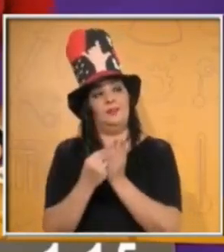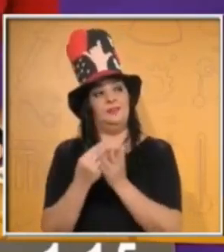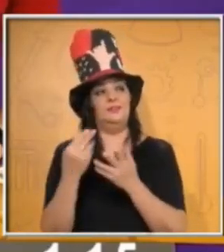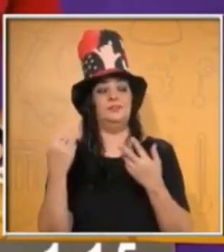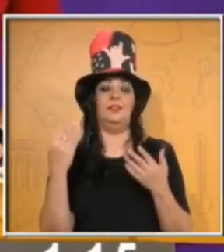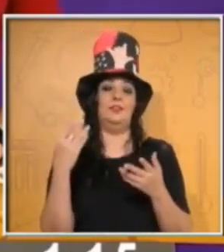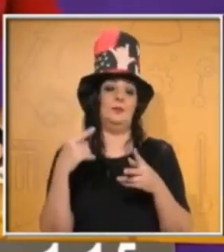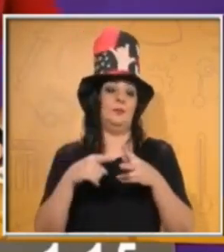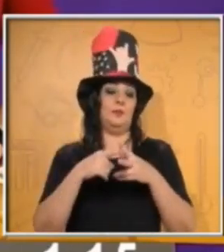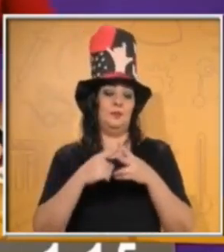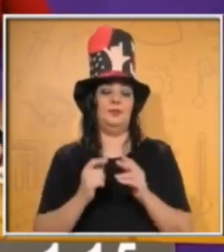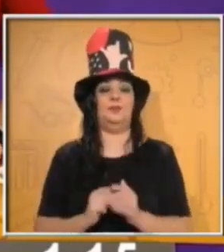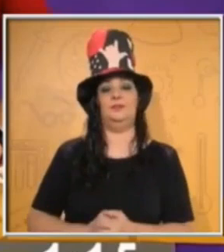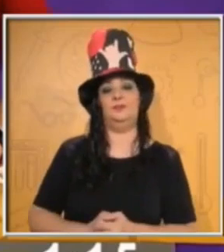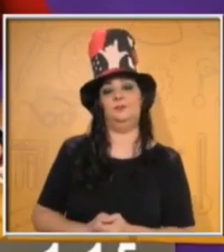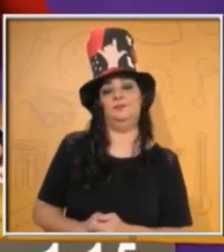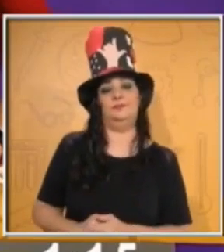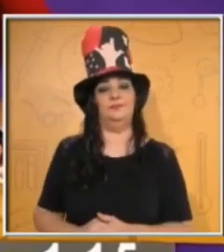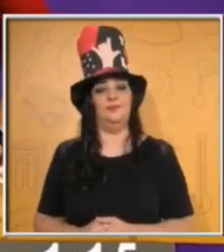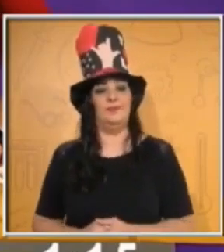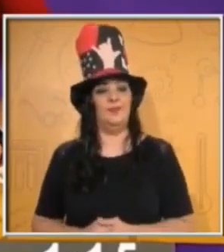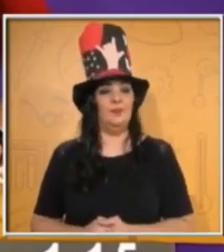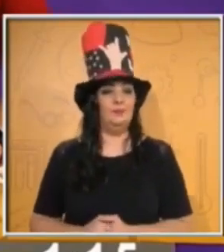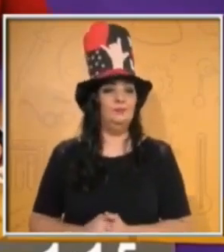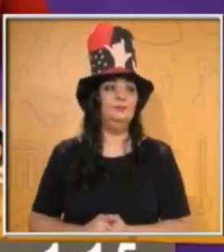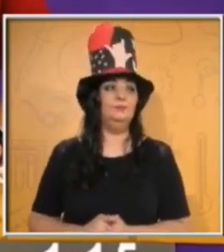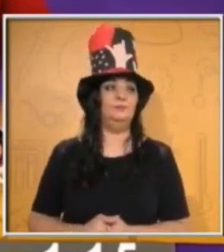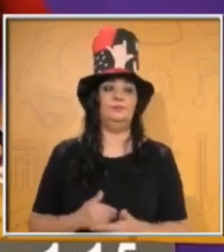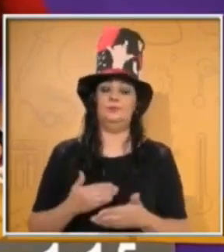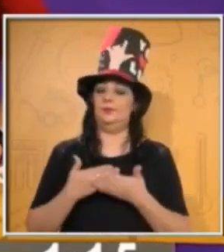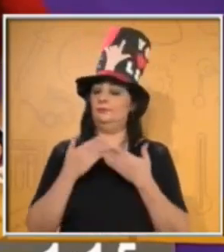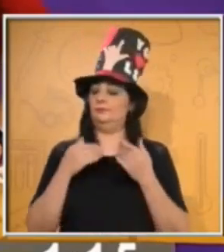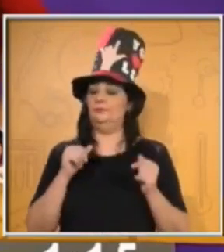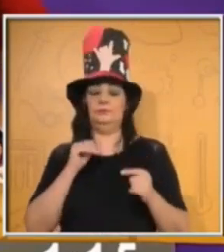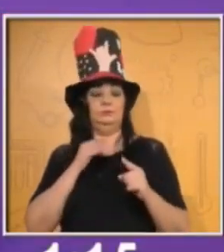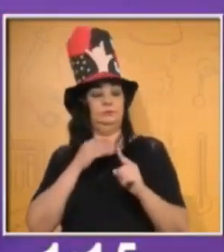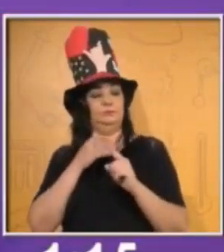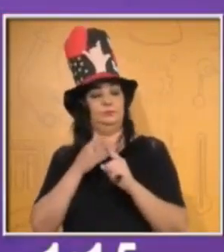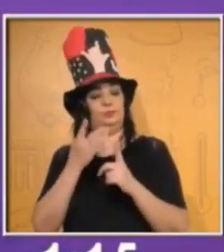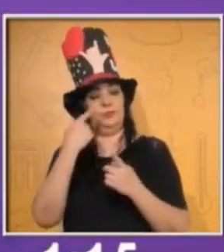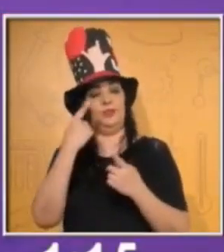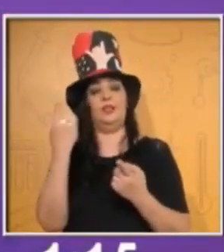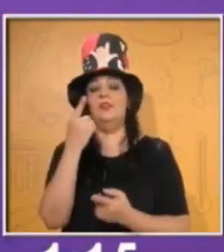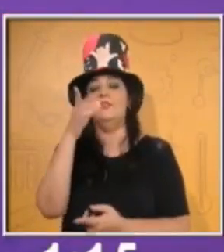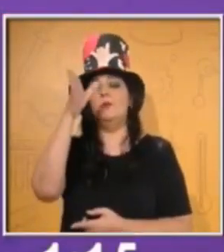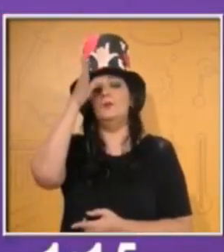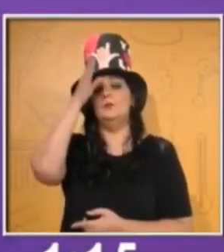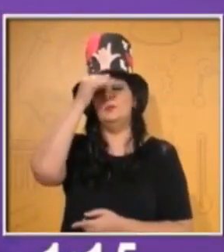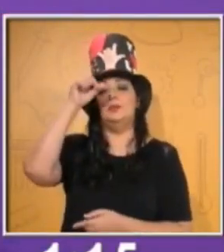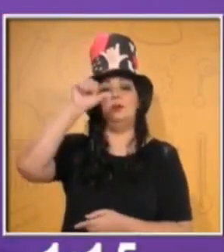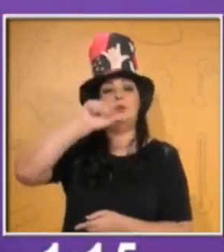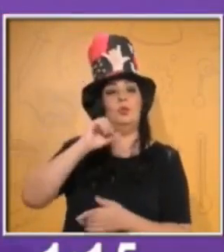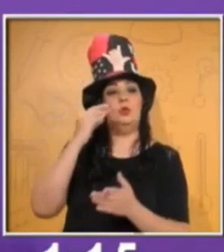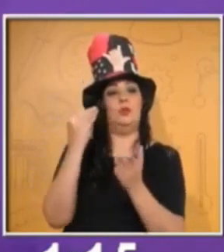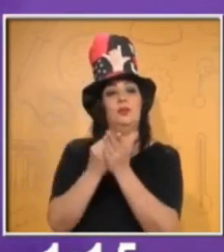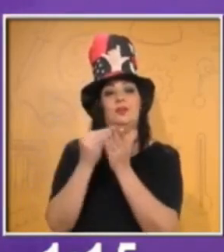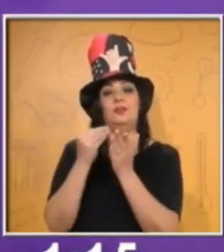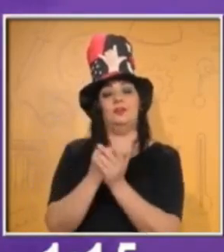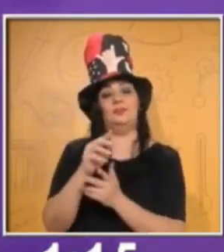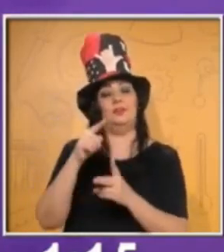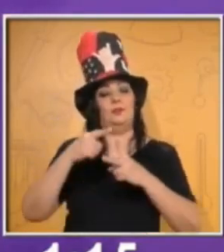Bienvenida, maestra Nayeli. Muchas gracias, maestro. Vamos a ir directo al aprendizaje esperado de la clase de matemáticas.